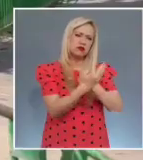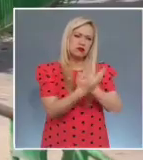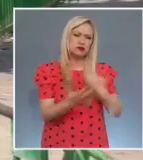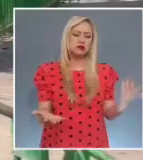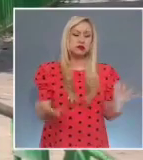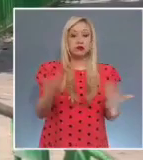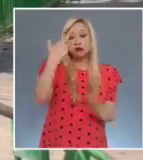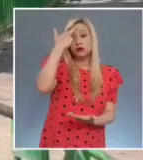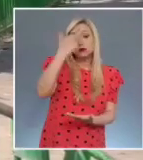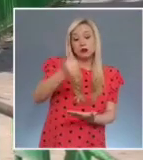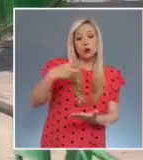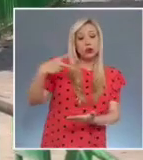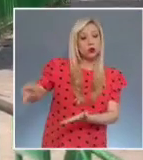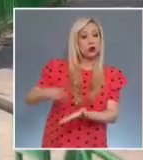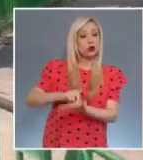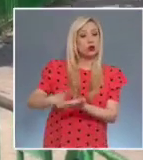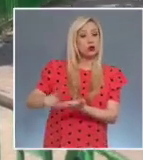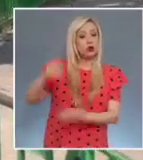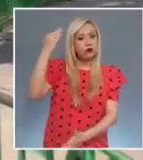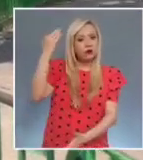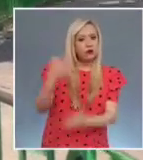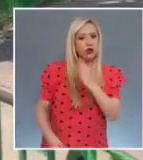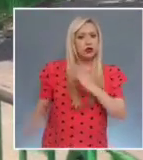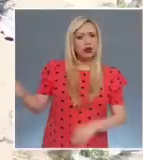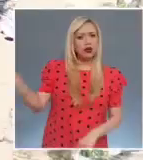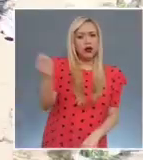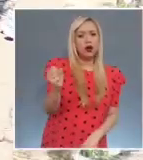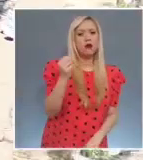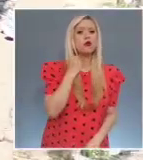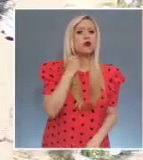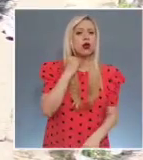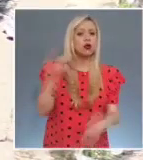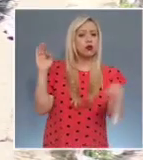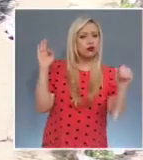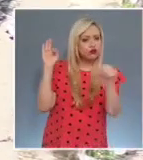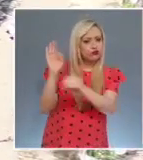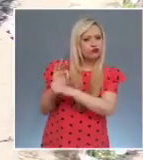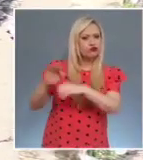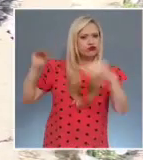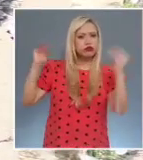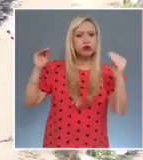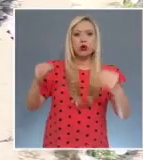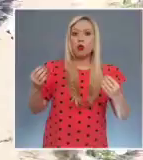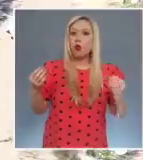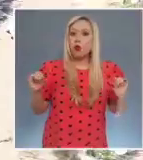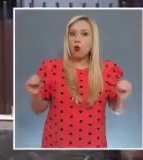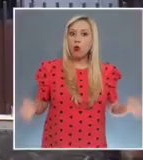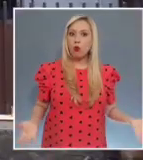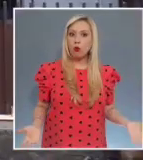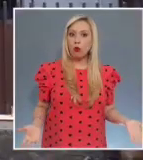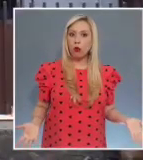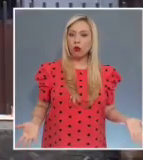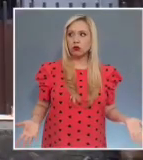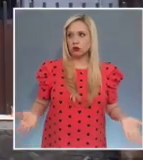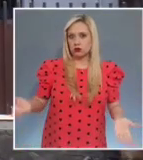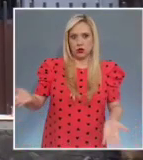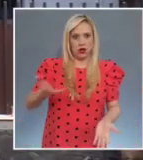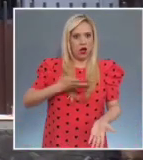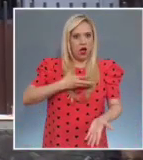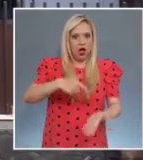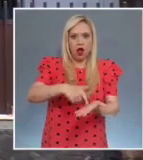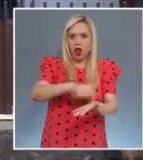a una defensa adecuada derecho que es irrenunciable y constituye una de las garantías del debido proceso